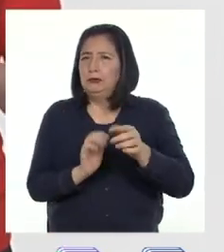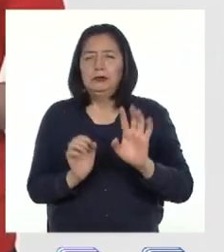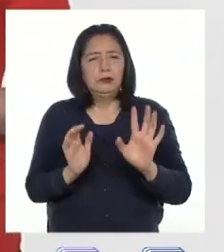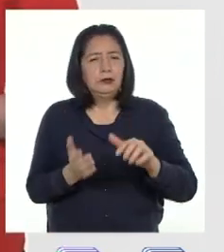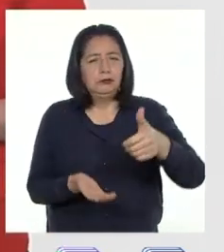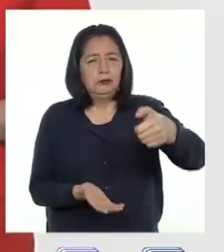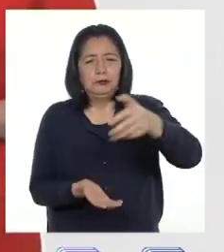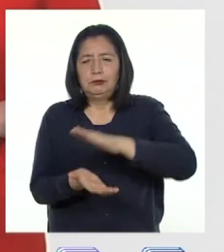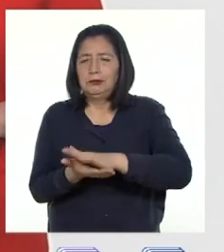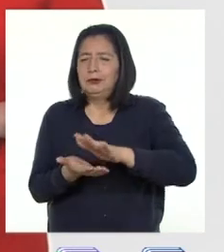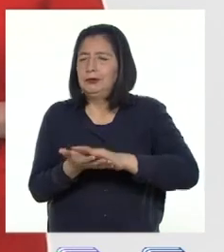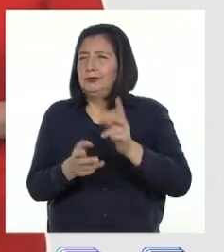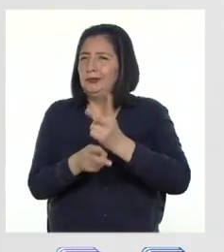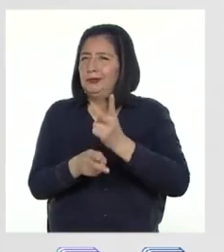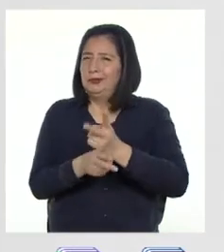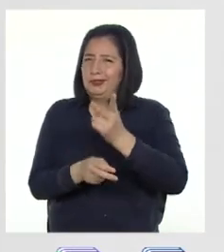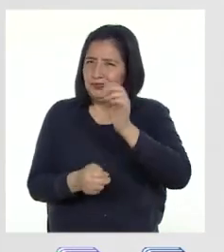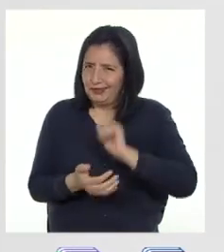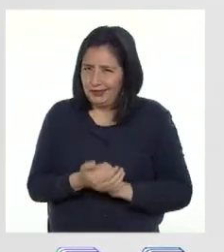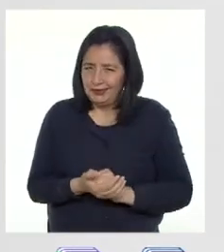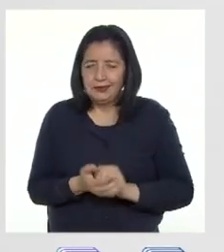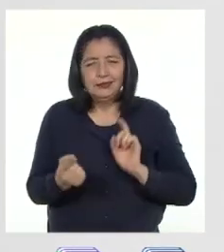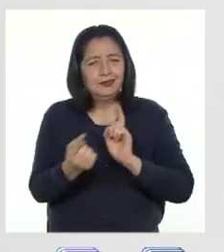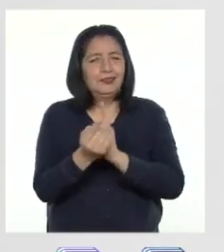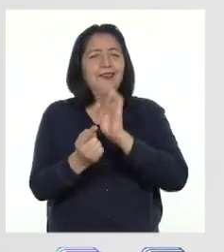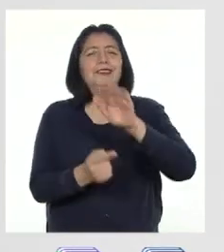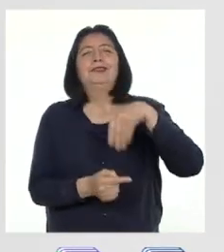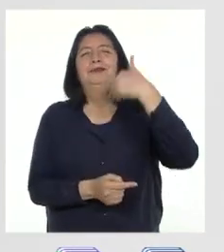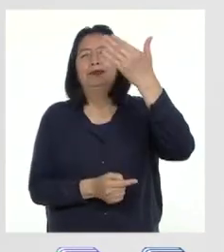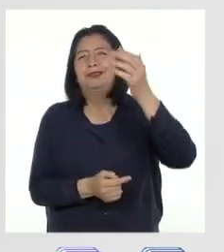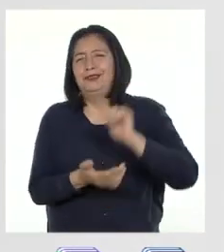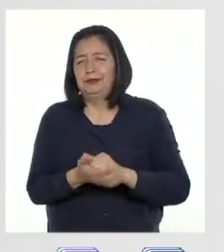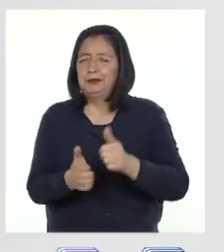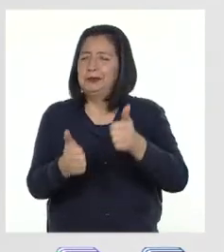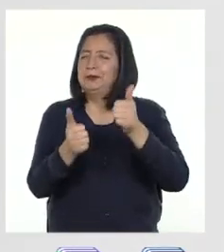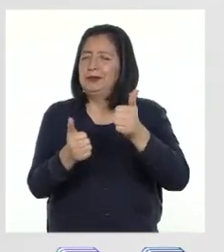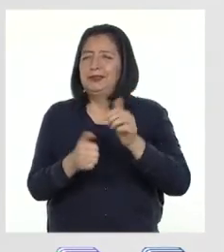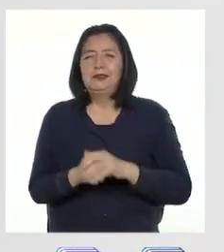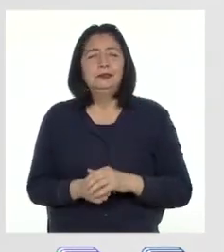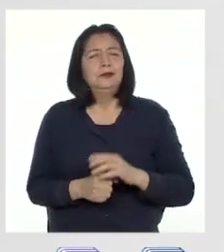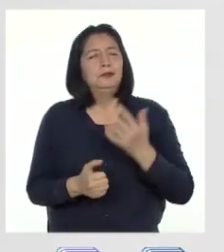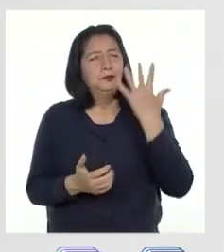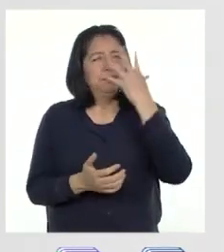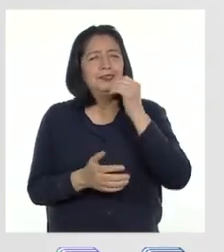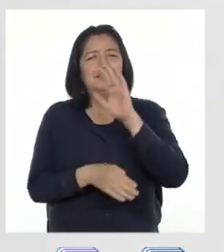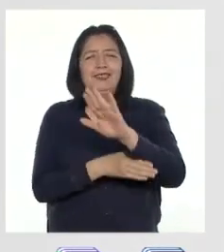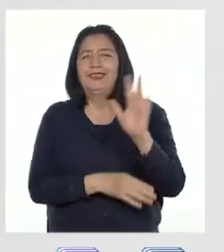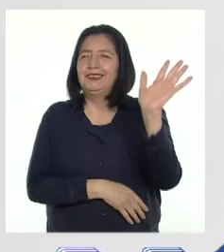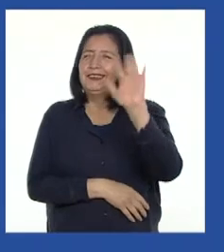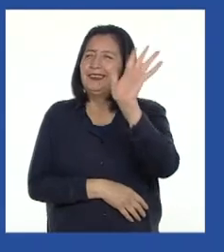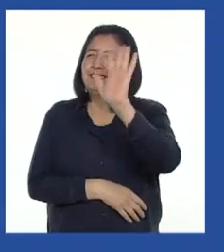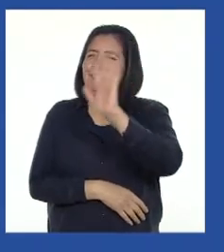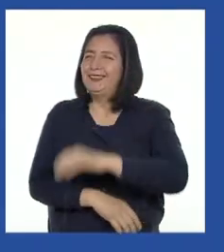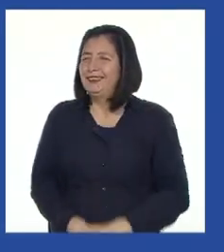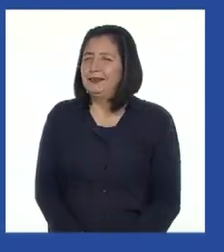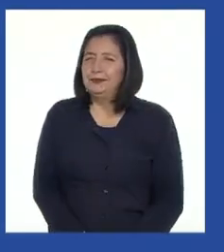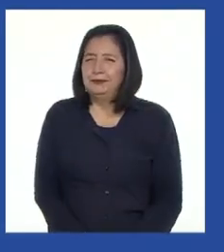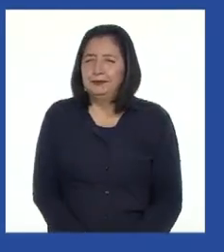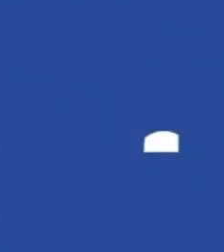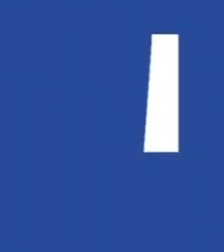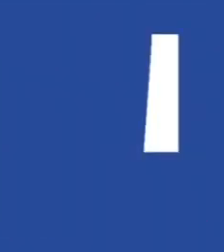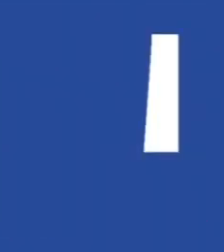y a desinfectar todo con mucho cuidado. Hasta nuestra próxima actividad. Que estén súper bien. Linda tarde. Chao, chao.